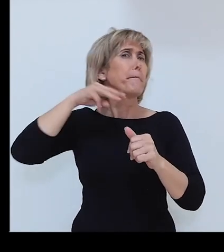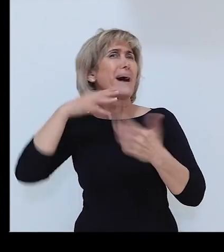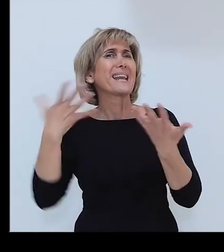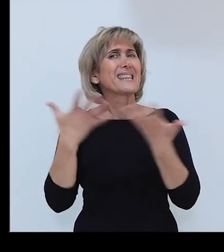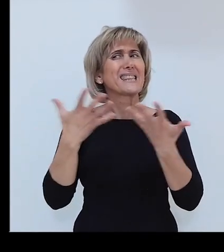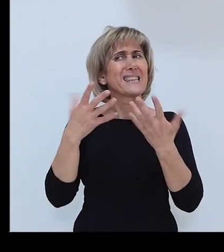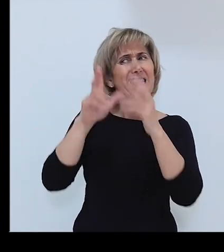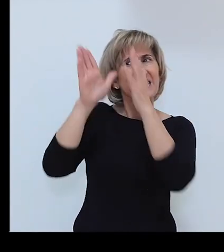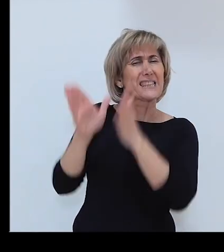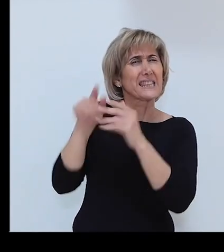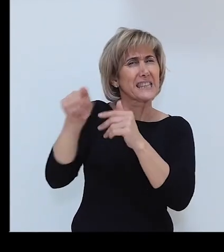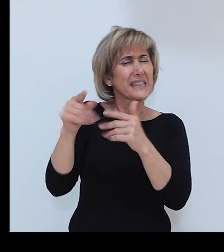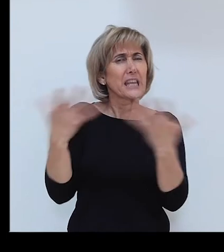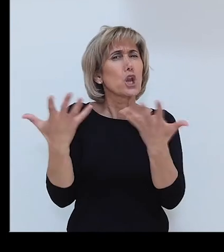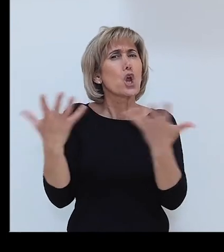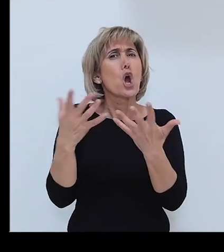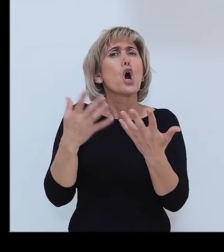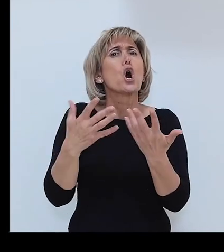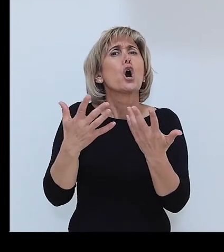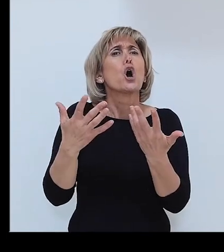hace Martino, esto